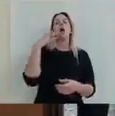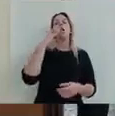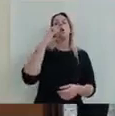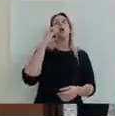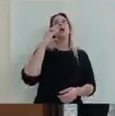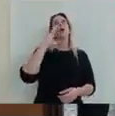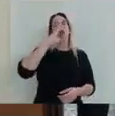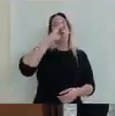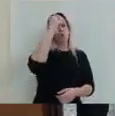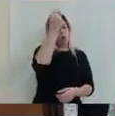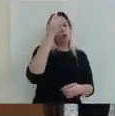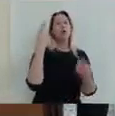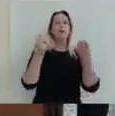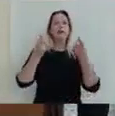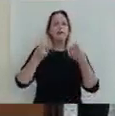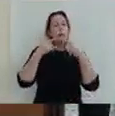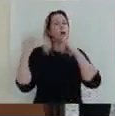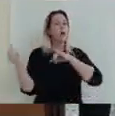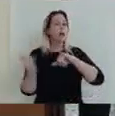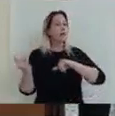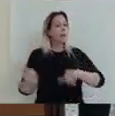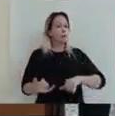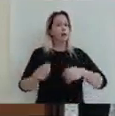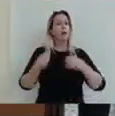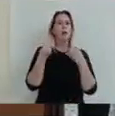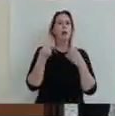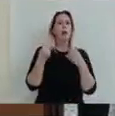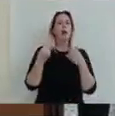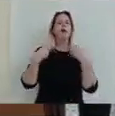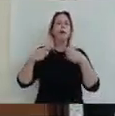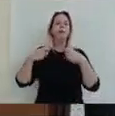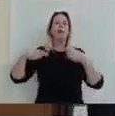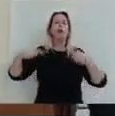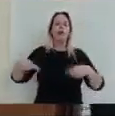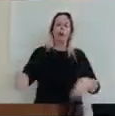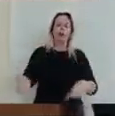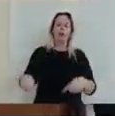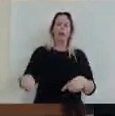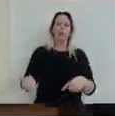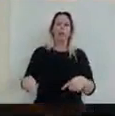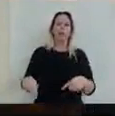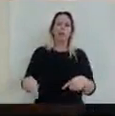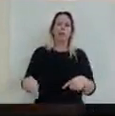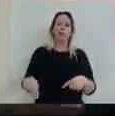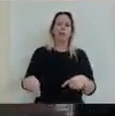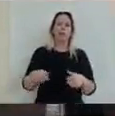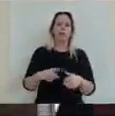ello, la Municipalidad de Paso de los Libres, reunida en Consejo, comunica artículo 1, solicitar al Departamento Ejecutivo Municipal que en el término de 48